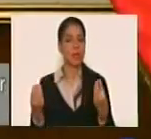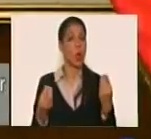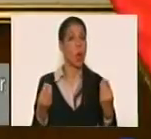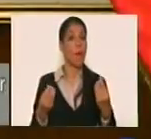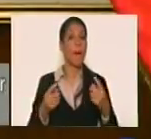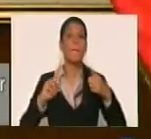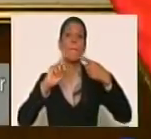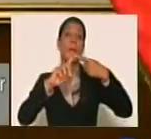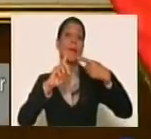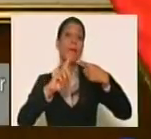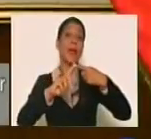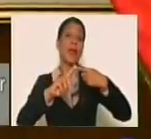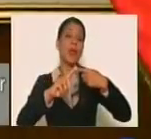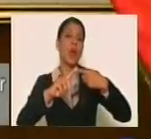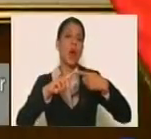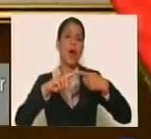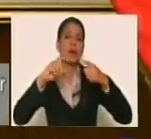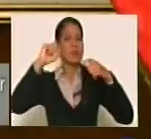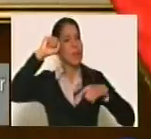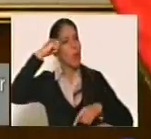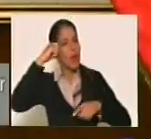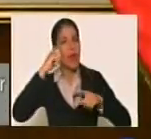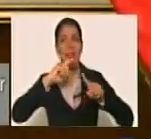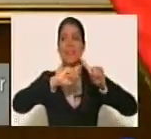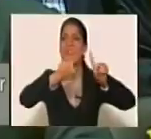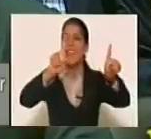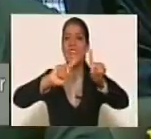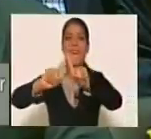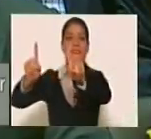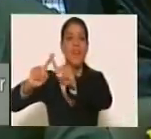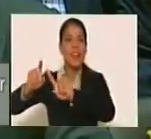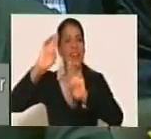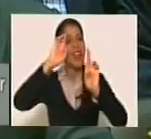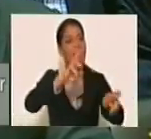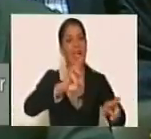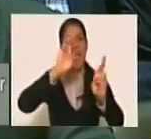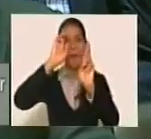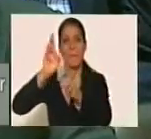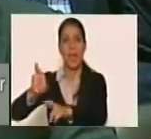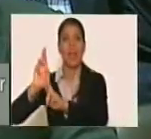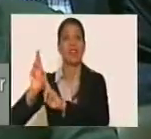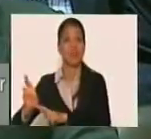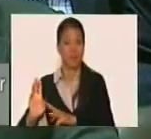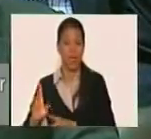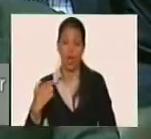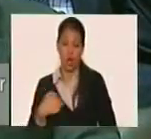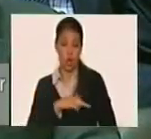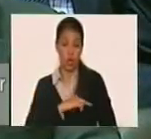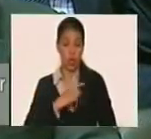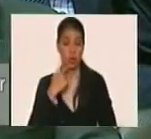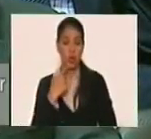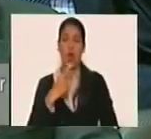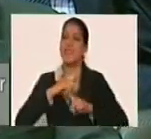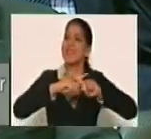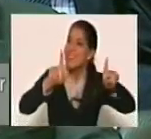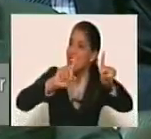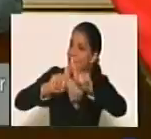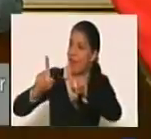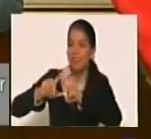diversidad. Parece contradictorio, pero no lo es. Si nosotros no nos asumimos